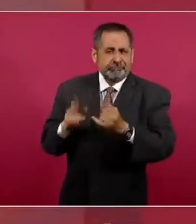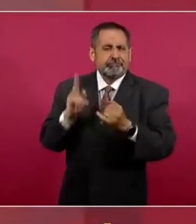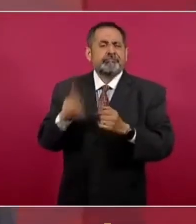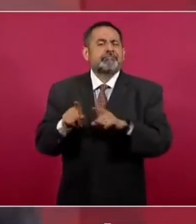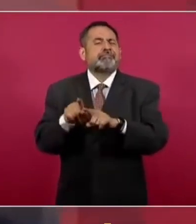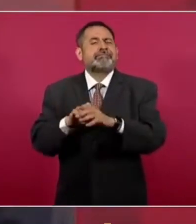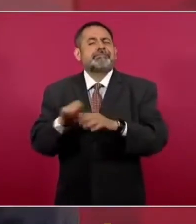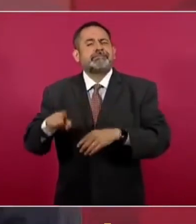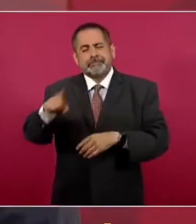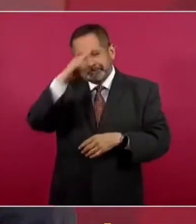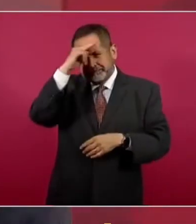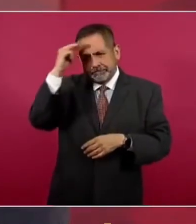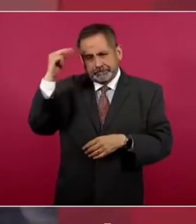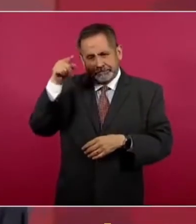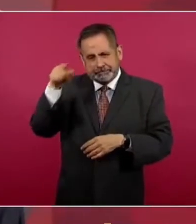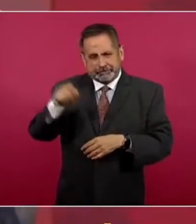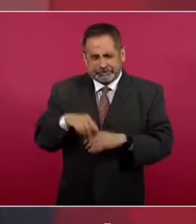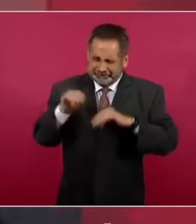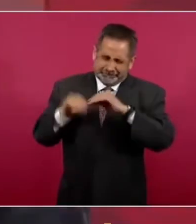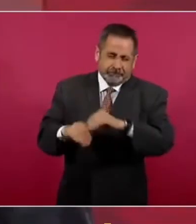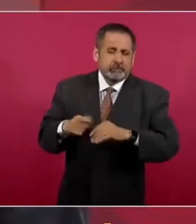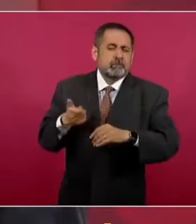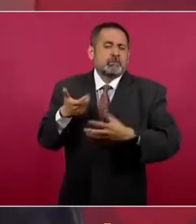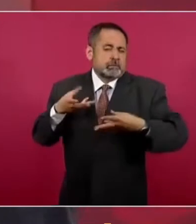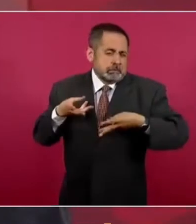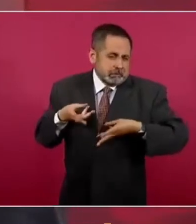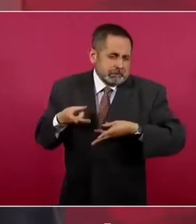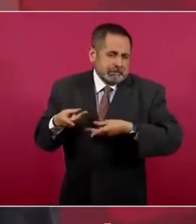Nayarit. Imagínense cuánto se gastó